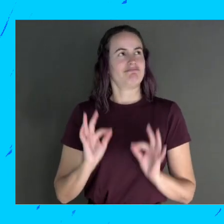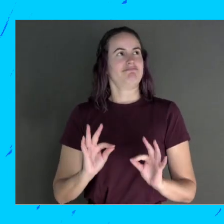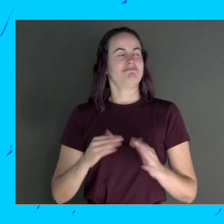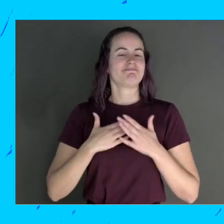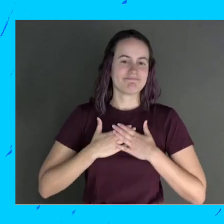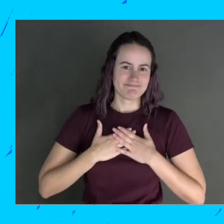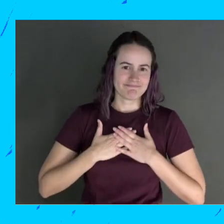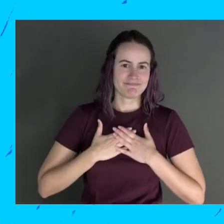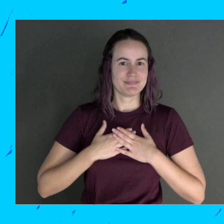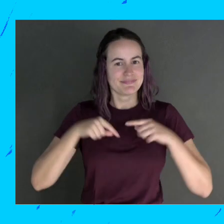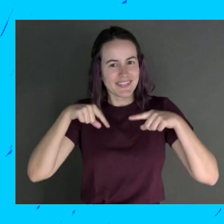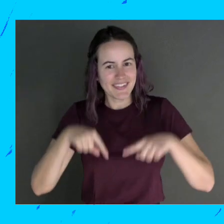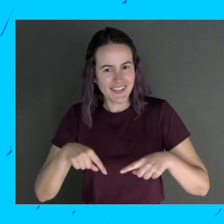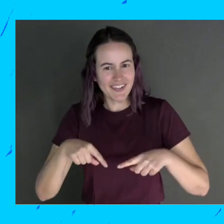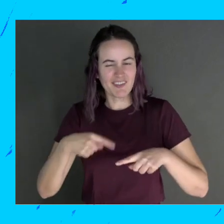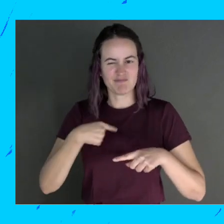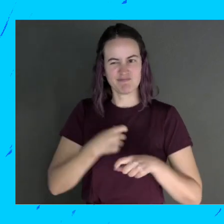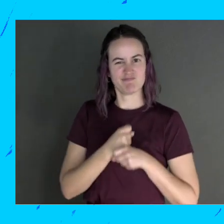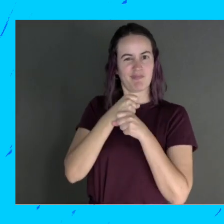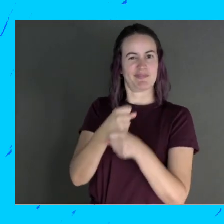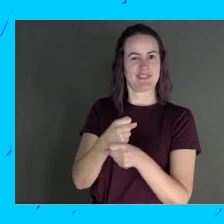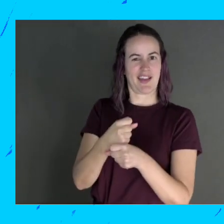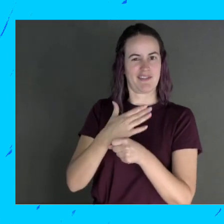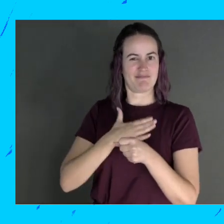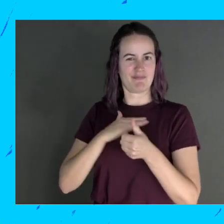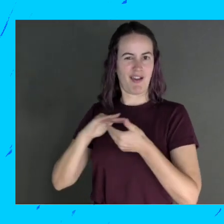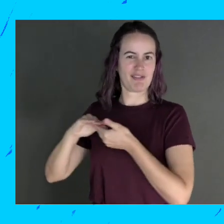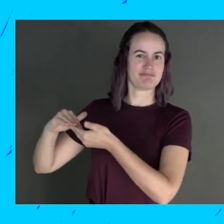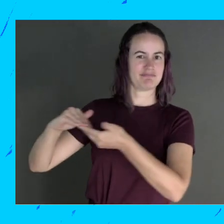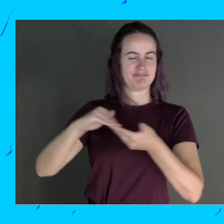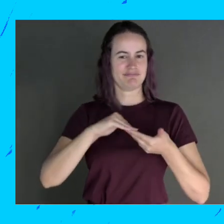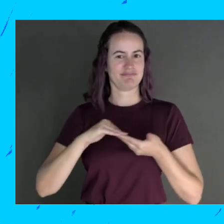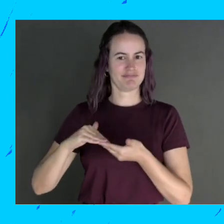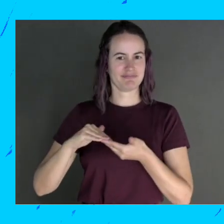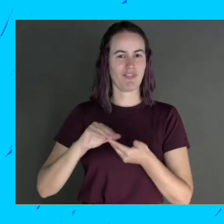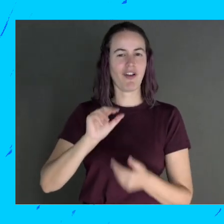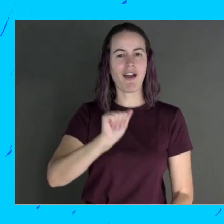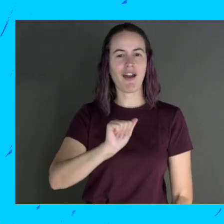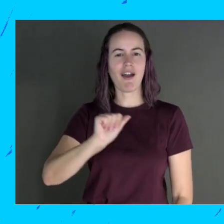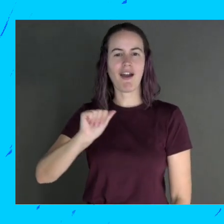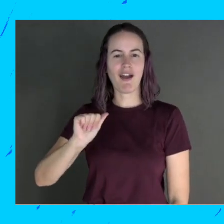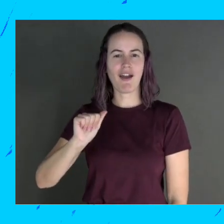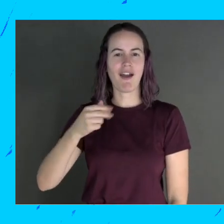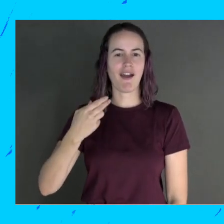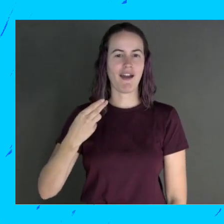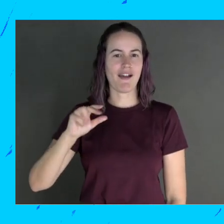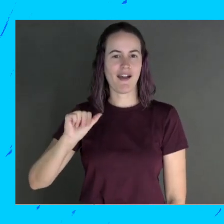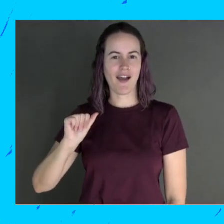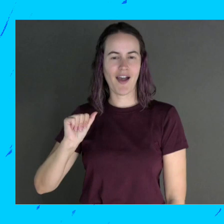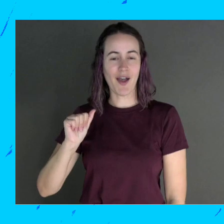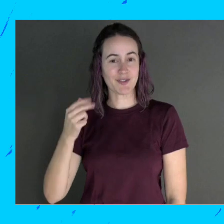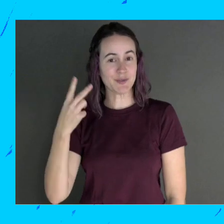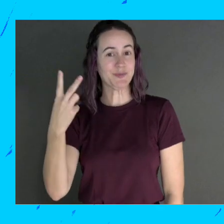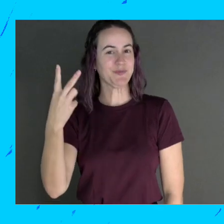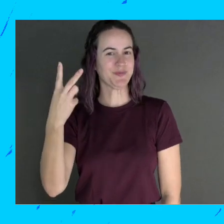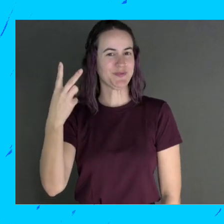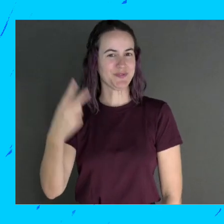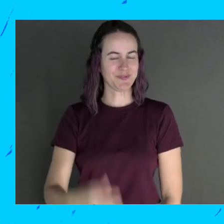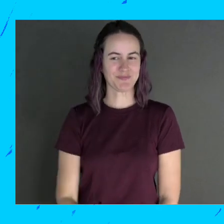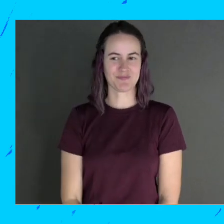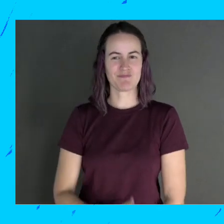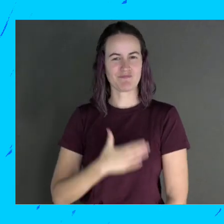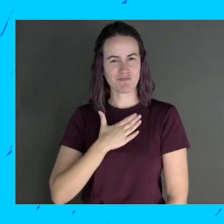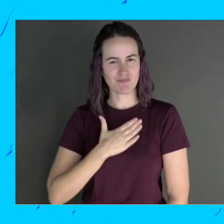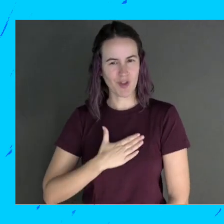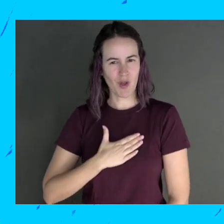aquí, de participar en nombre de la WFP en el lanzamiento de este segundo